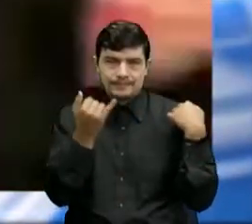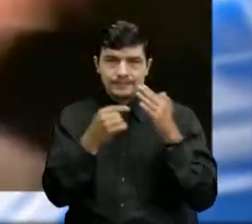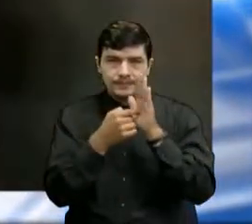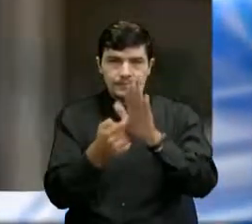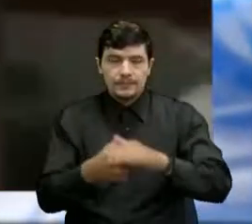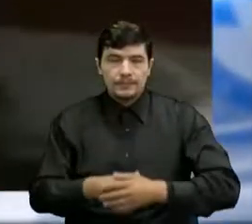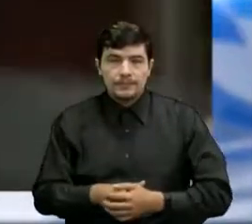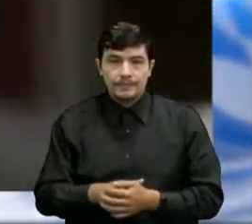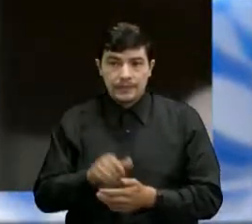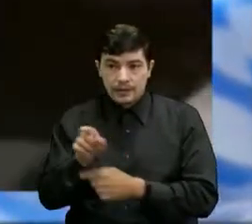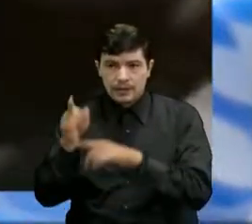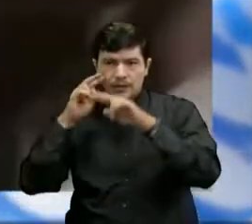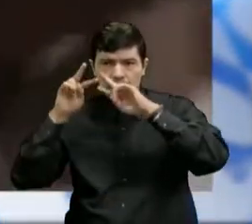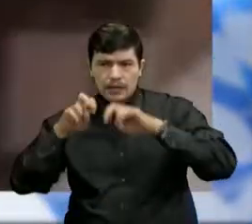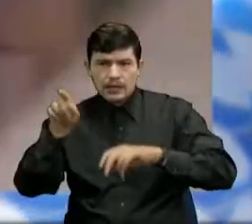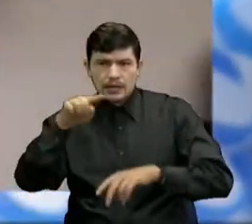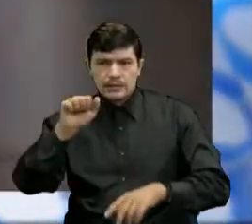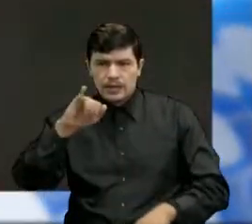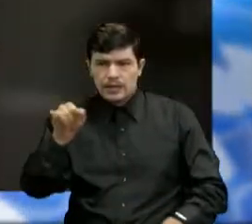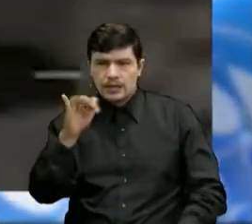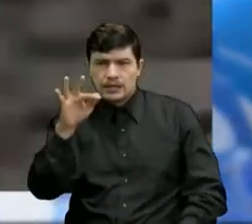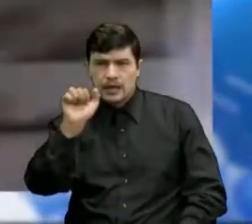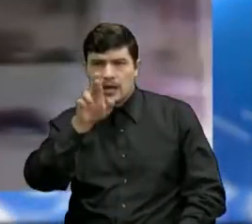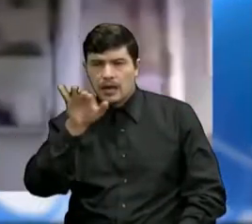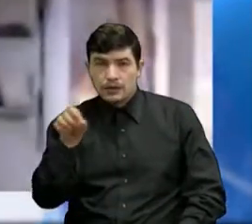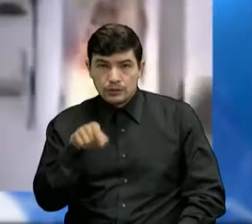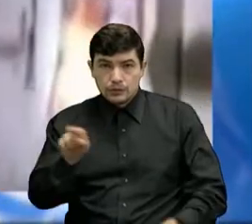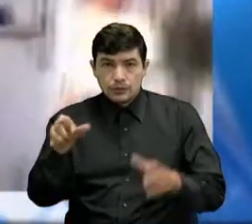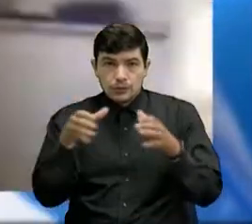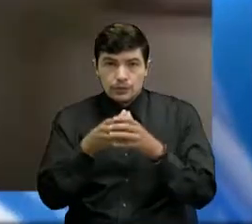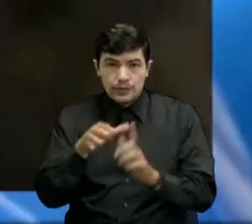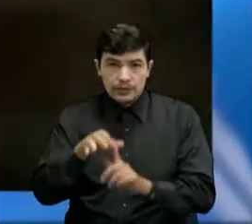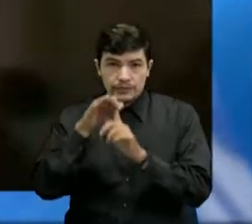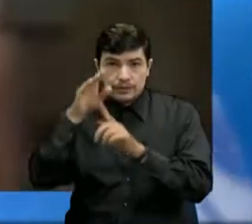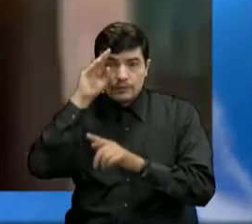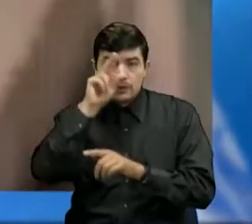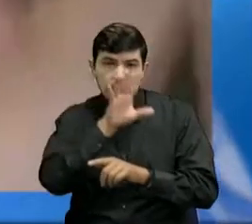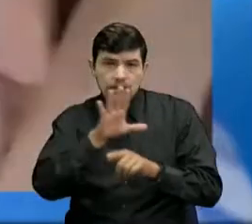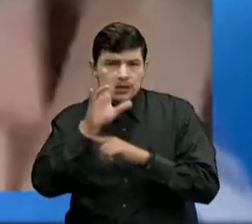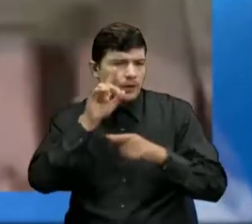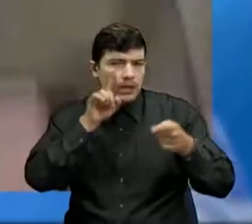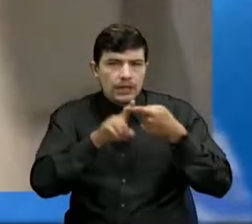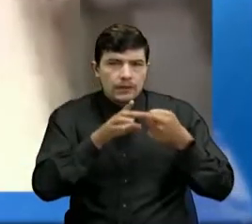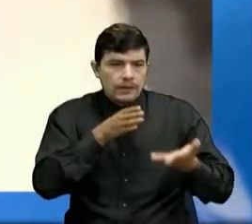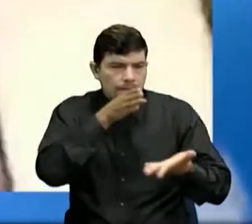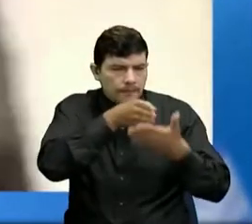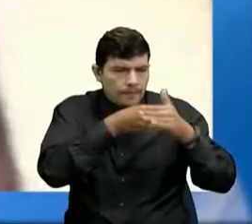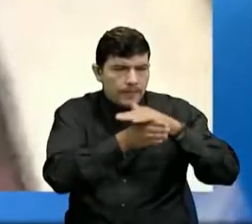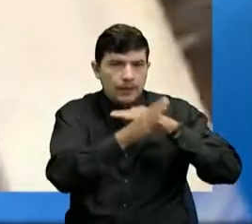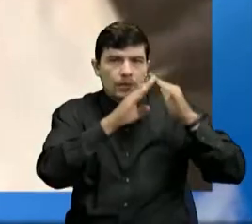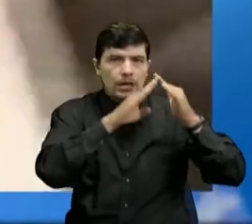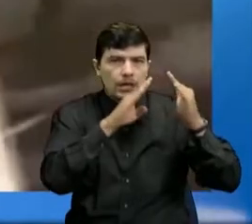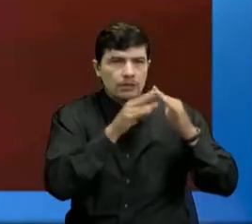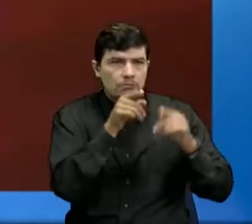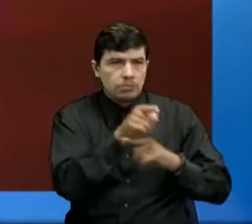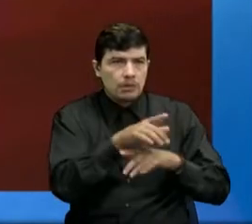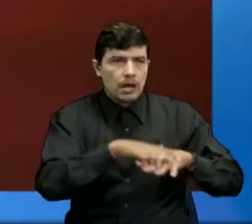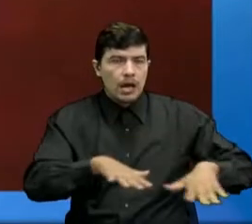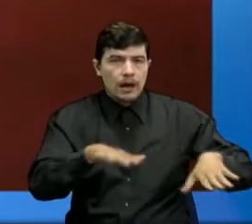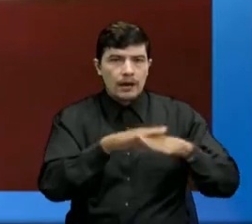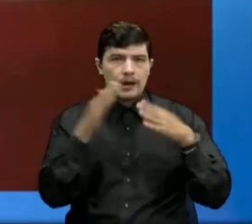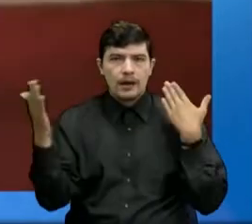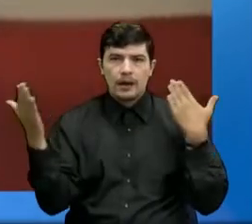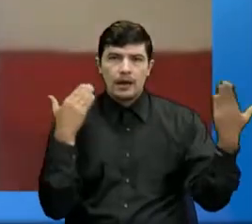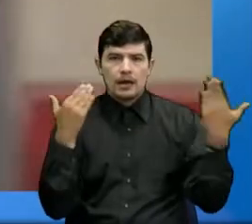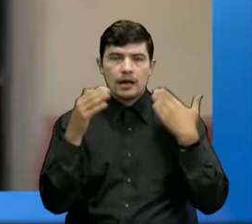La operación fue denominada Sagitario. Los comandos de las Fuerzas Especiales de la Policía tenían la misión de llegar hasta una vivienda modesta ubicada en la vereda Montecristo